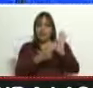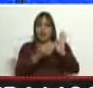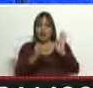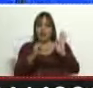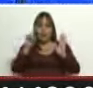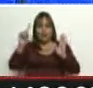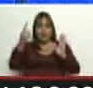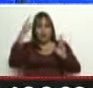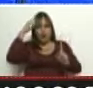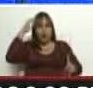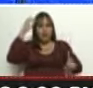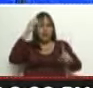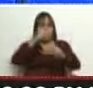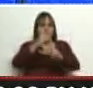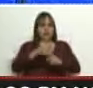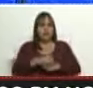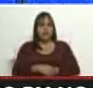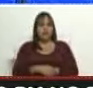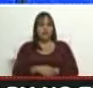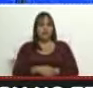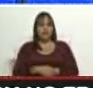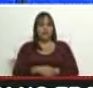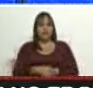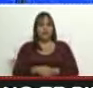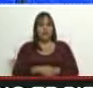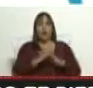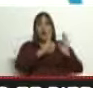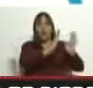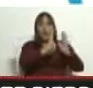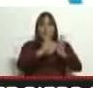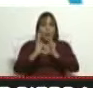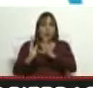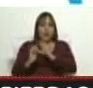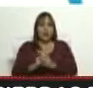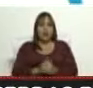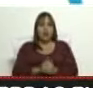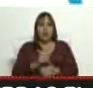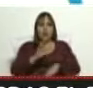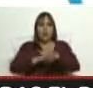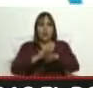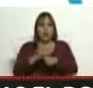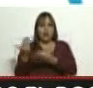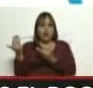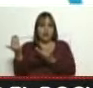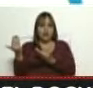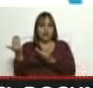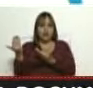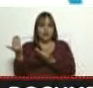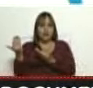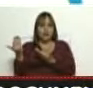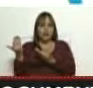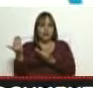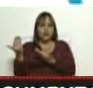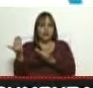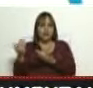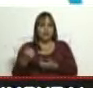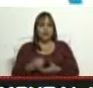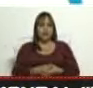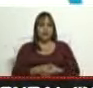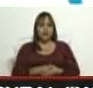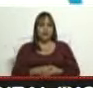Primer vértice, lo organizacional. ¿Por qué? porque nuestro comandante Chávez